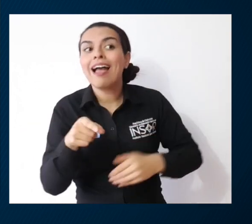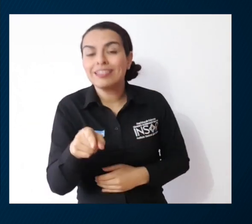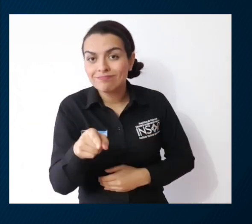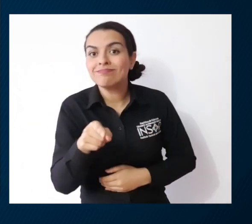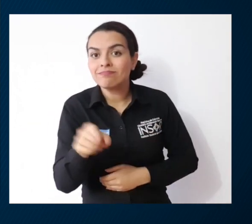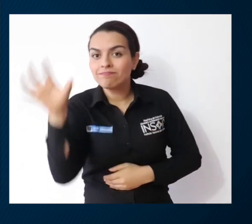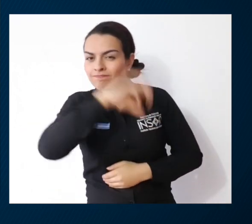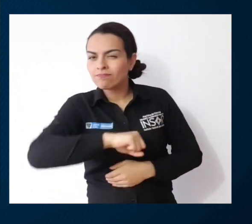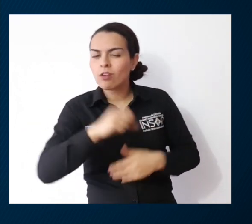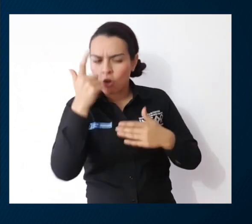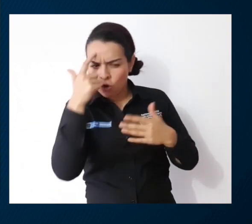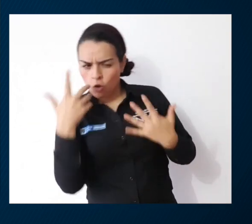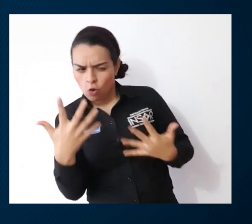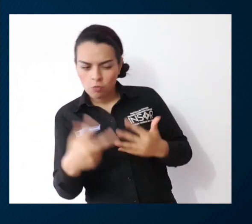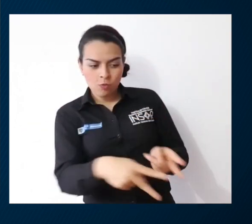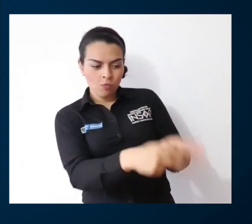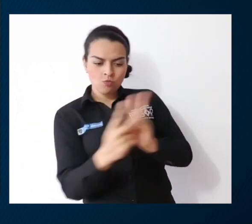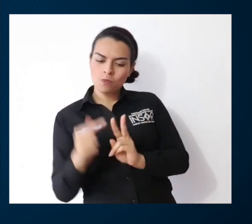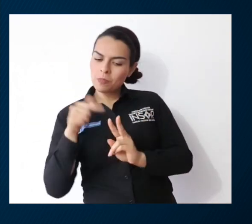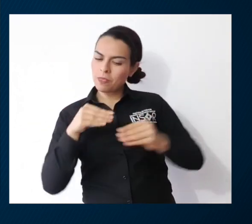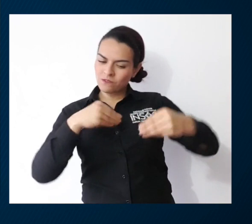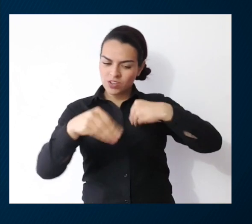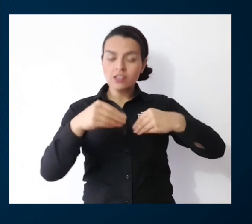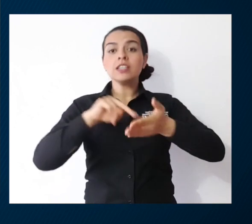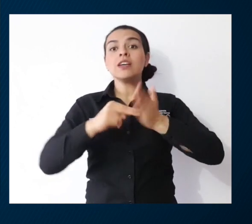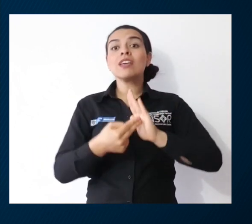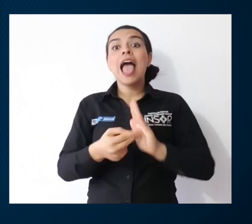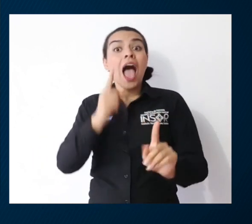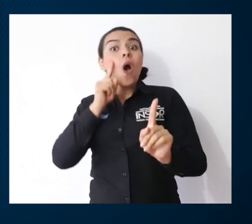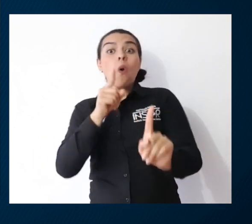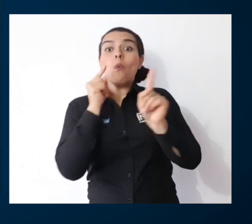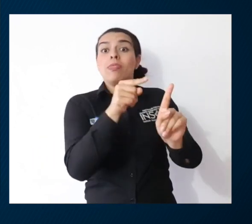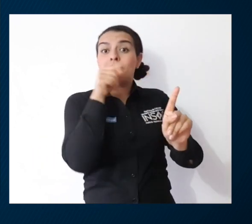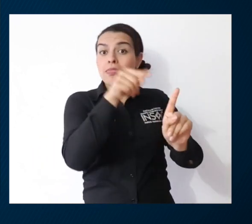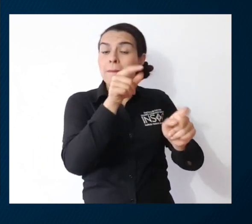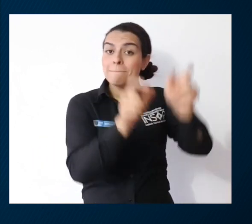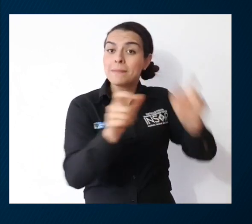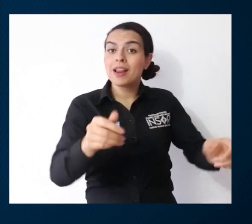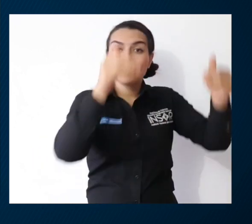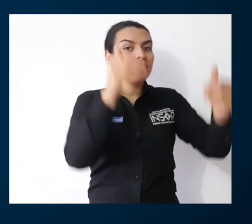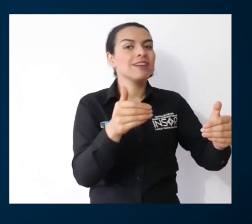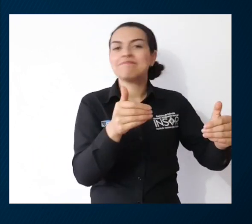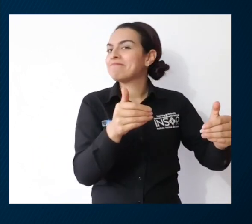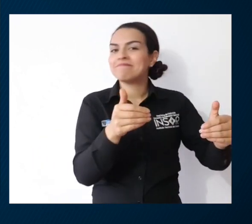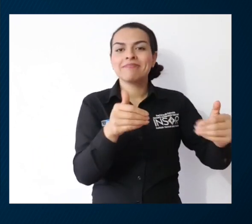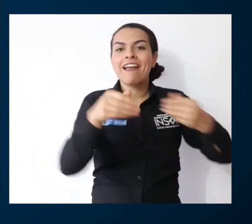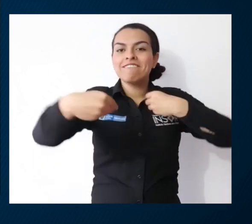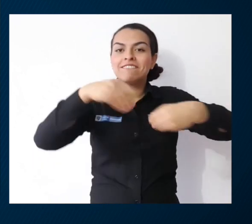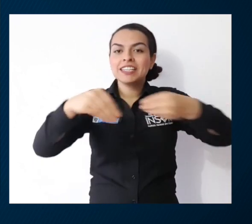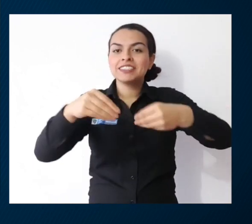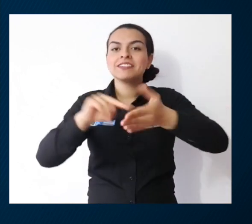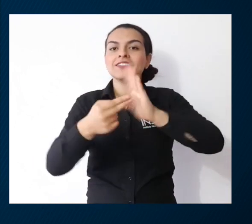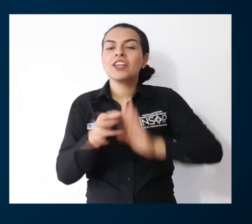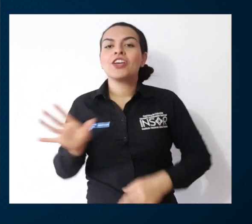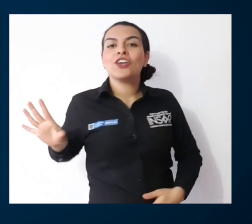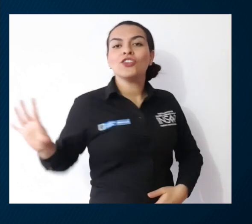de flexibilización dejaron de ser un ajuste específico y especial para las personas con discapacidad para volverse una característica